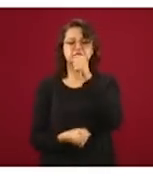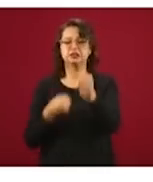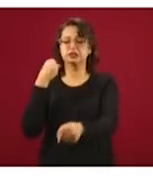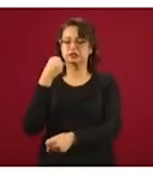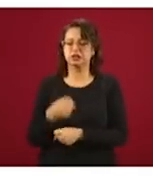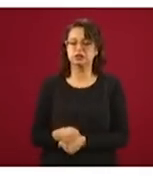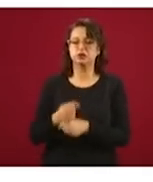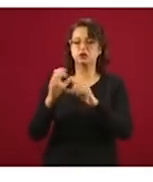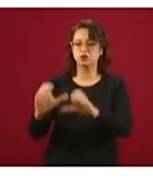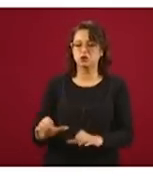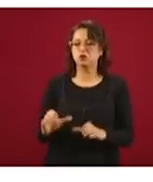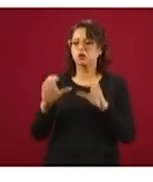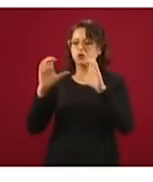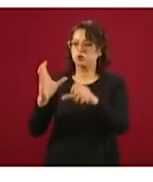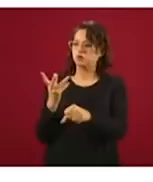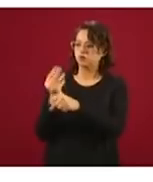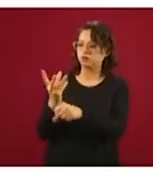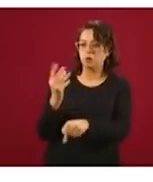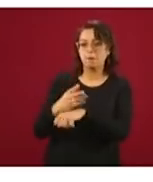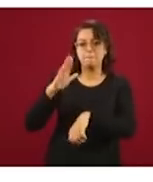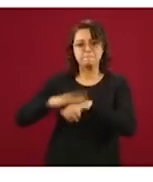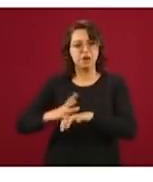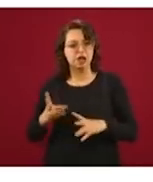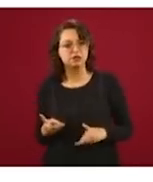de conservación. No hay gasto más